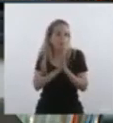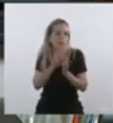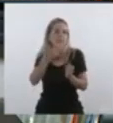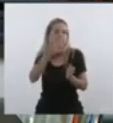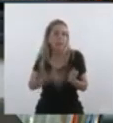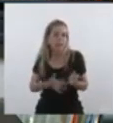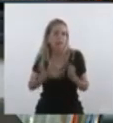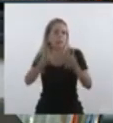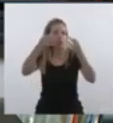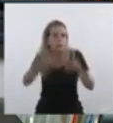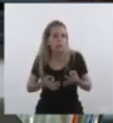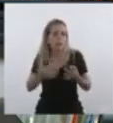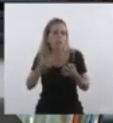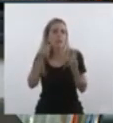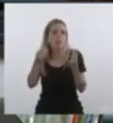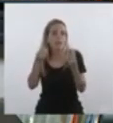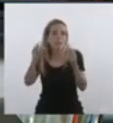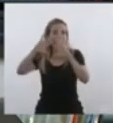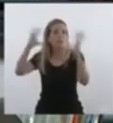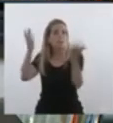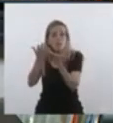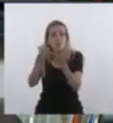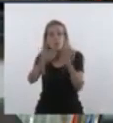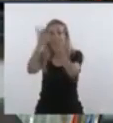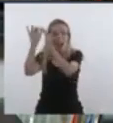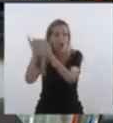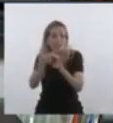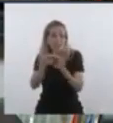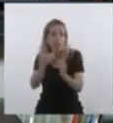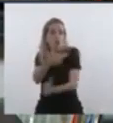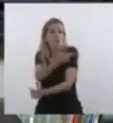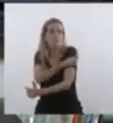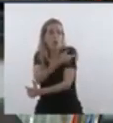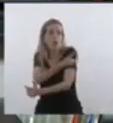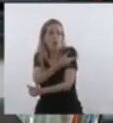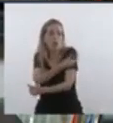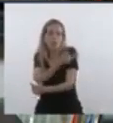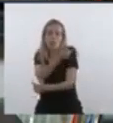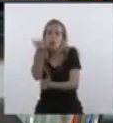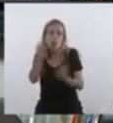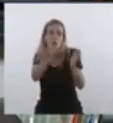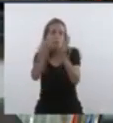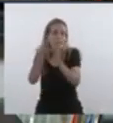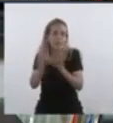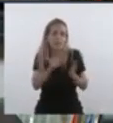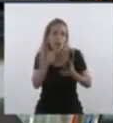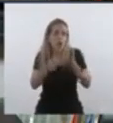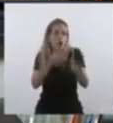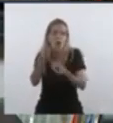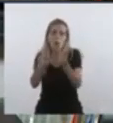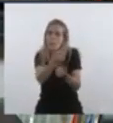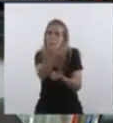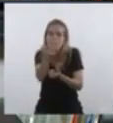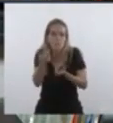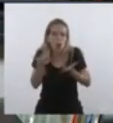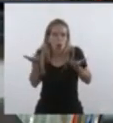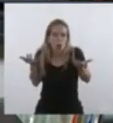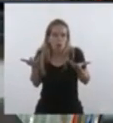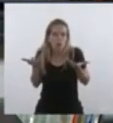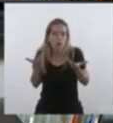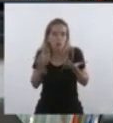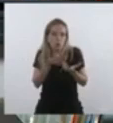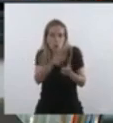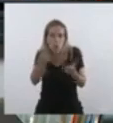las vacunas están siendo acaparadas por un número muy reducido de países. Y nosotros